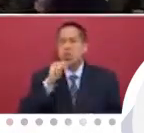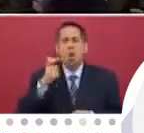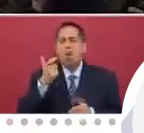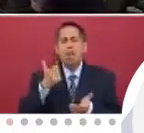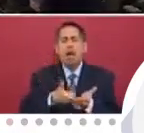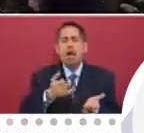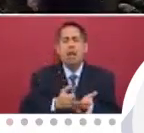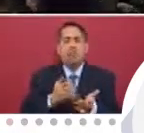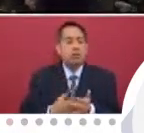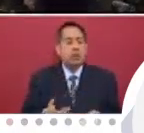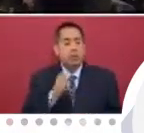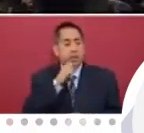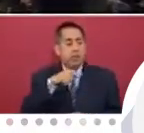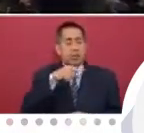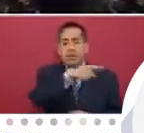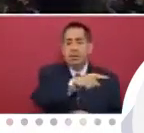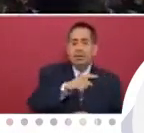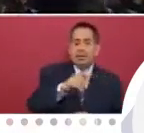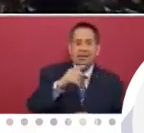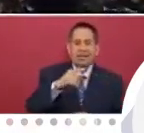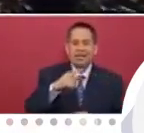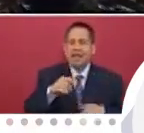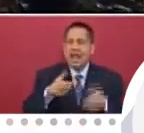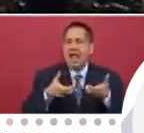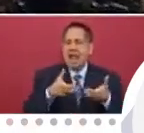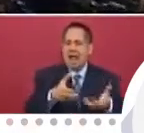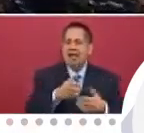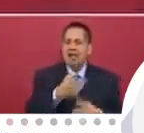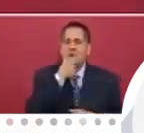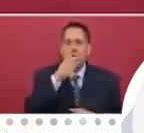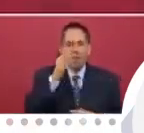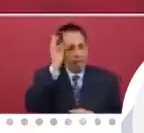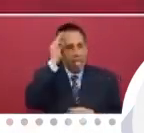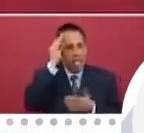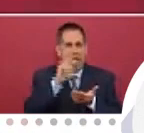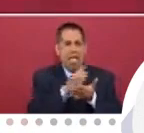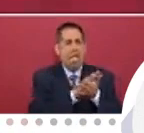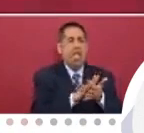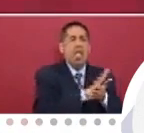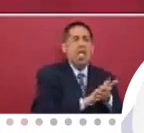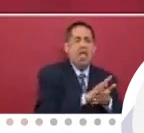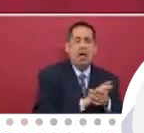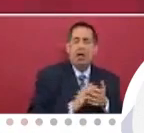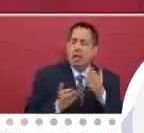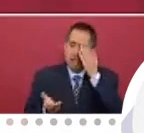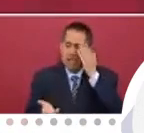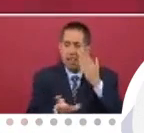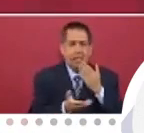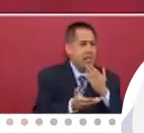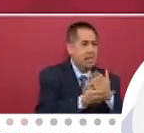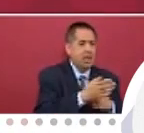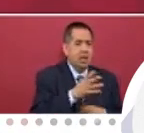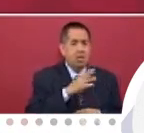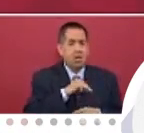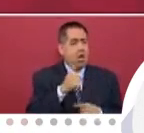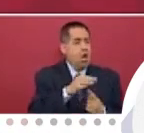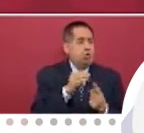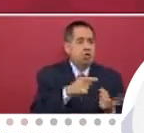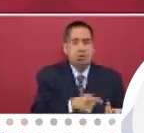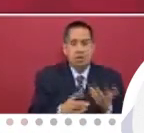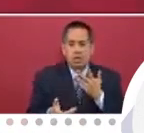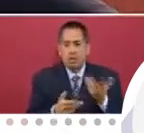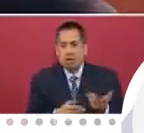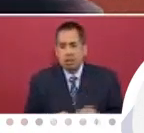y encontramos que los resultados, pues no hay mucho que presumir. En las 8 cuentas revisadas, el programa sale reprobado